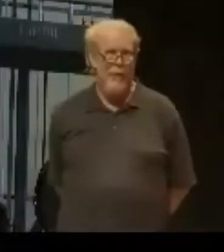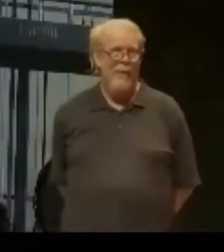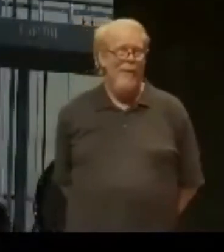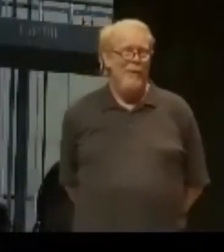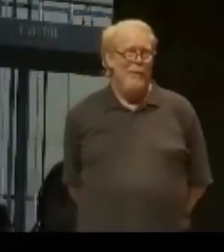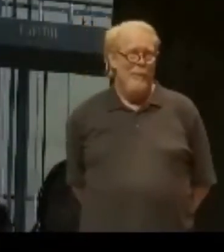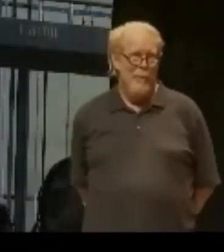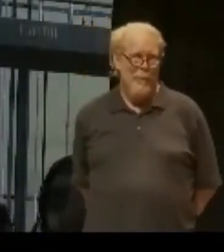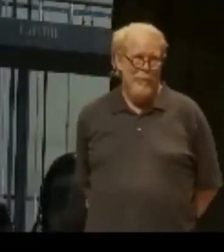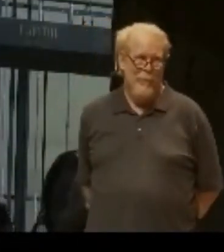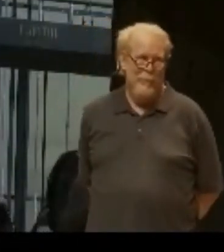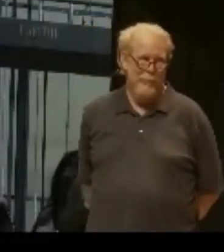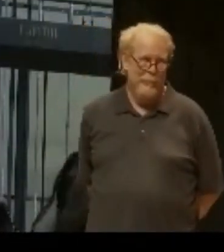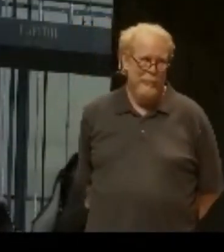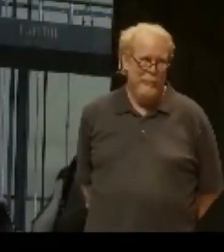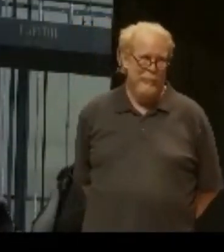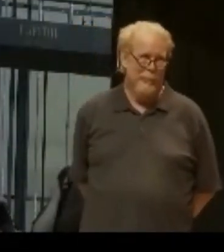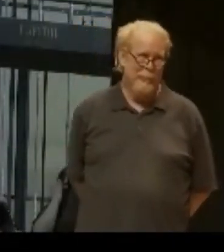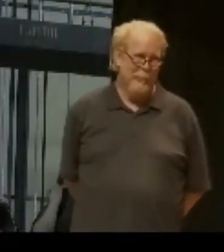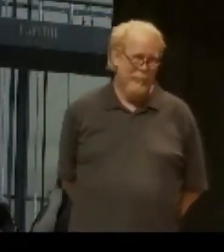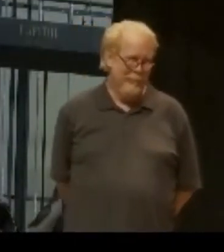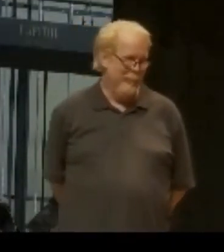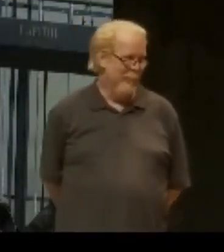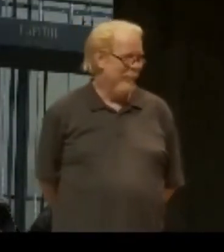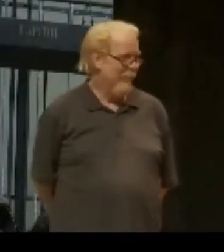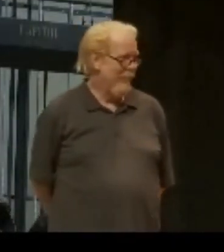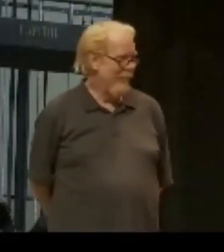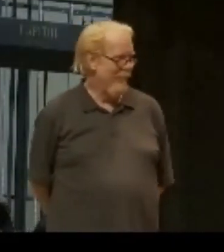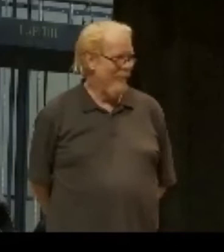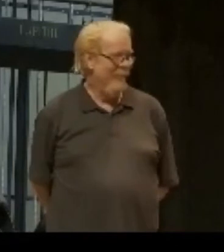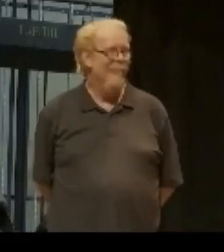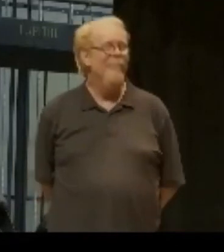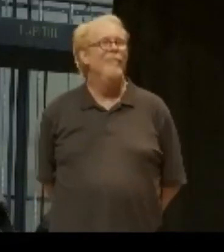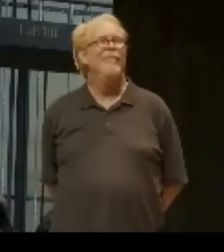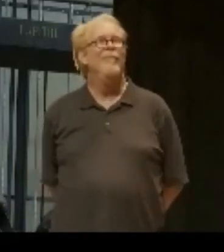parte de la TMA All-State Band desde